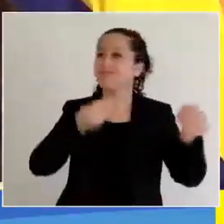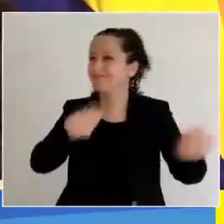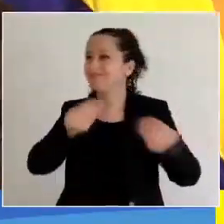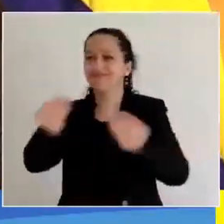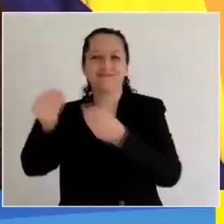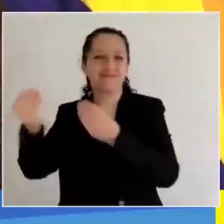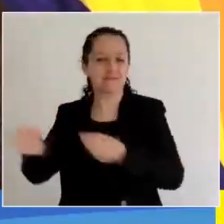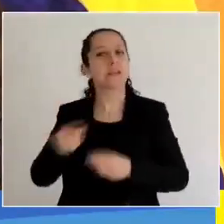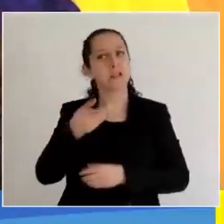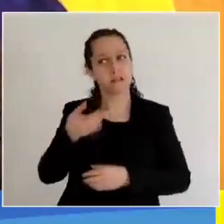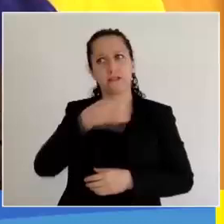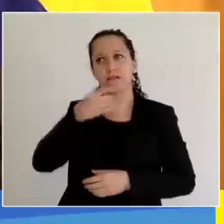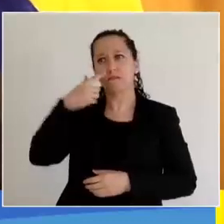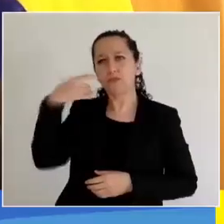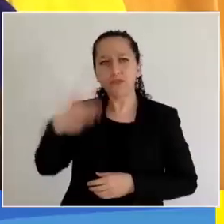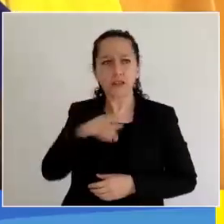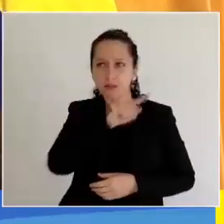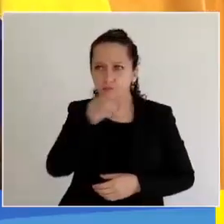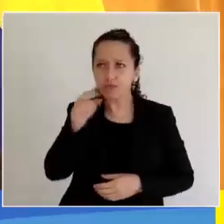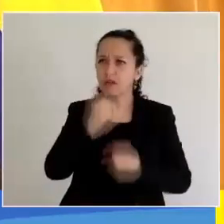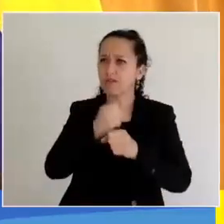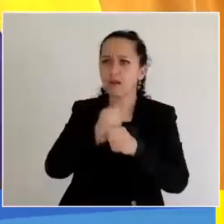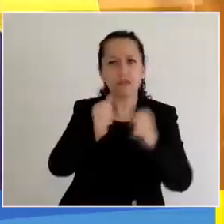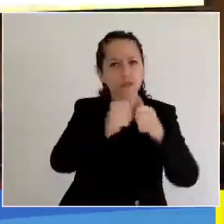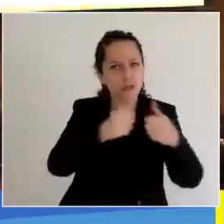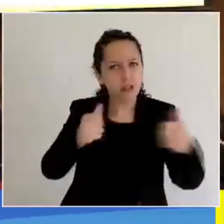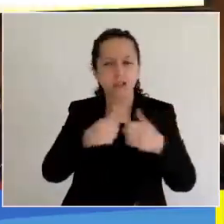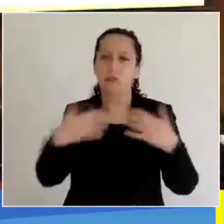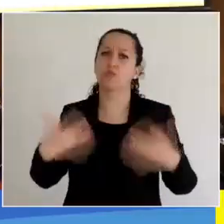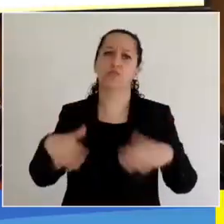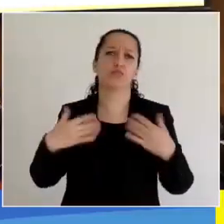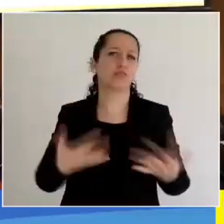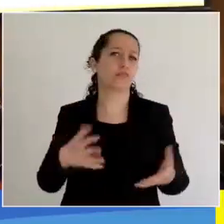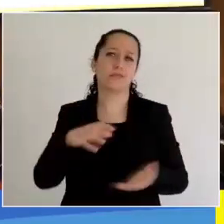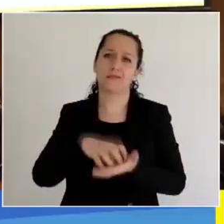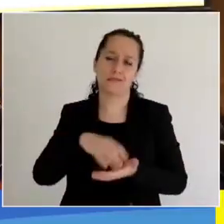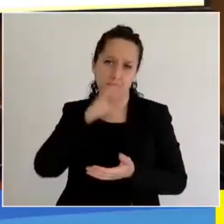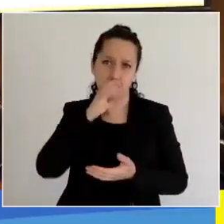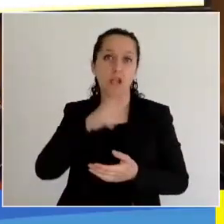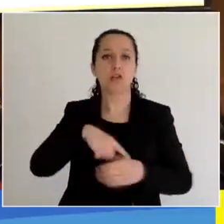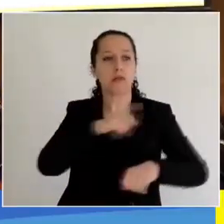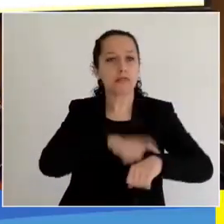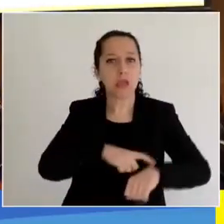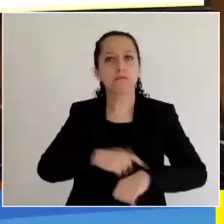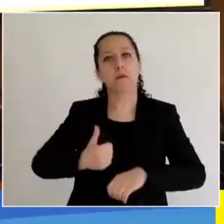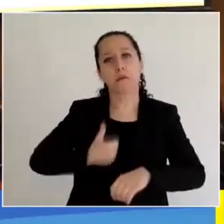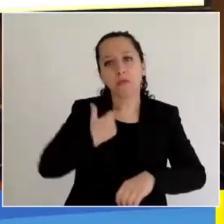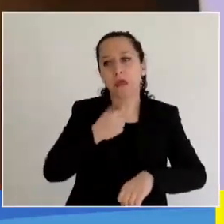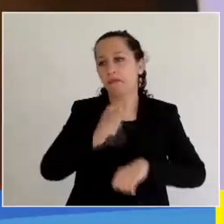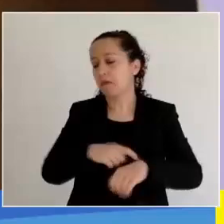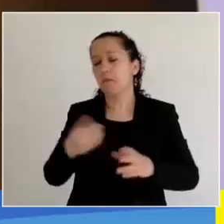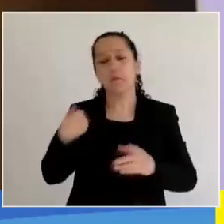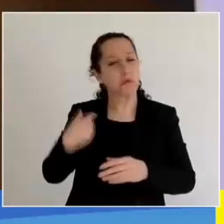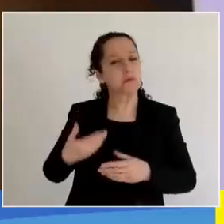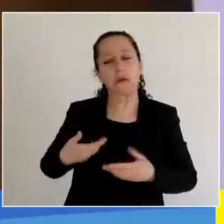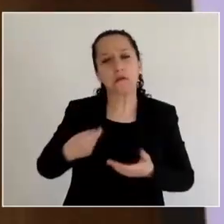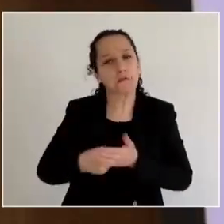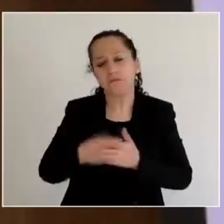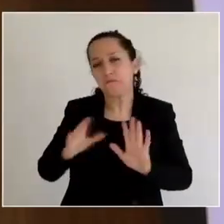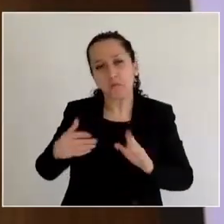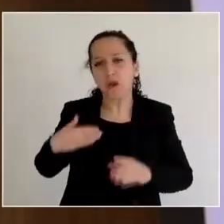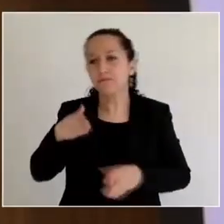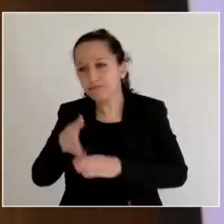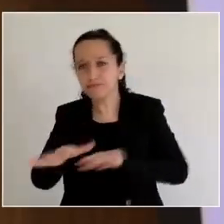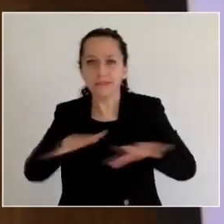quien reconoció la relevancia que tienen los dirigentes y dirigentas sociales en la comuna, quienes muchas veces entregan su tiempo y recursos en